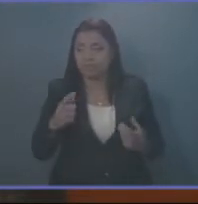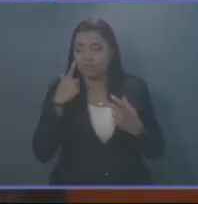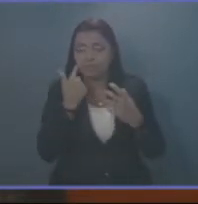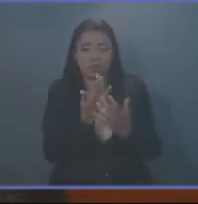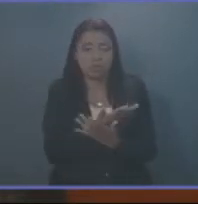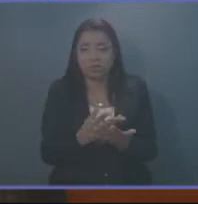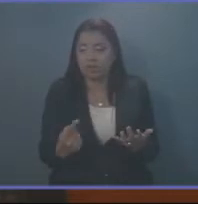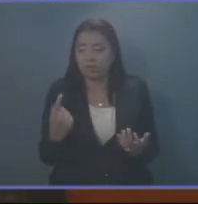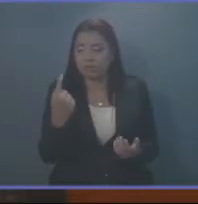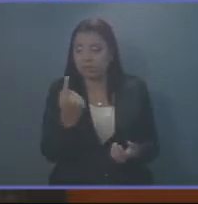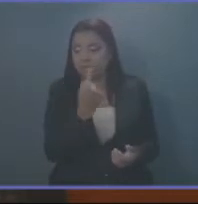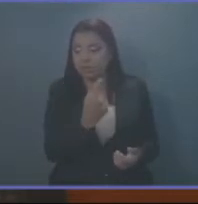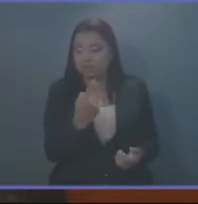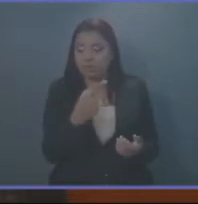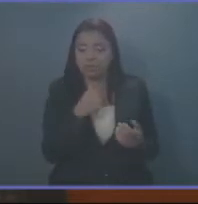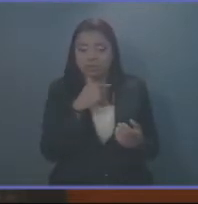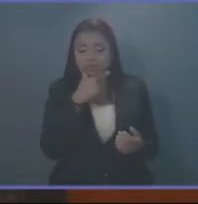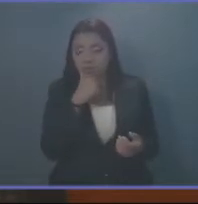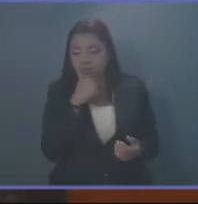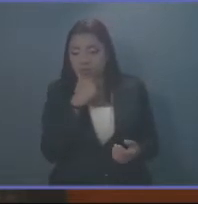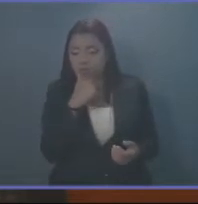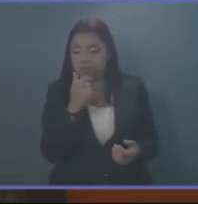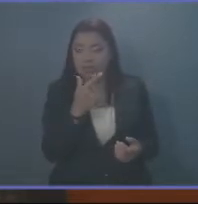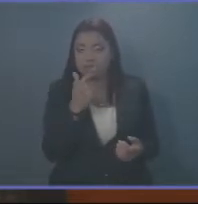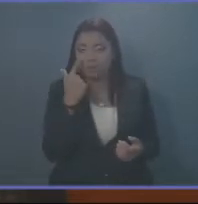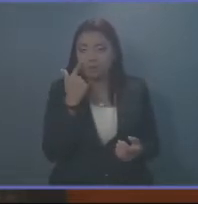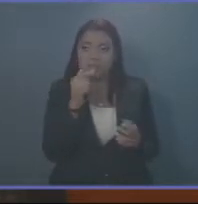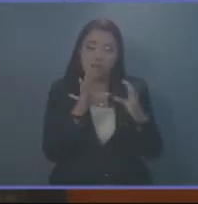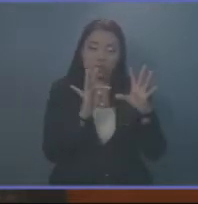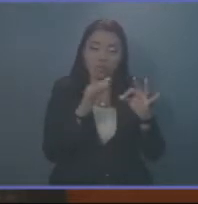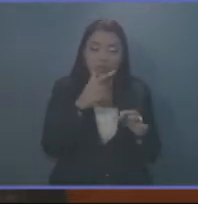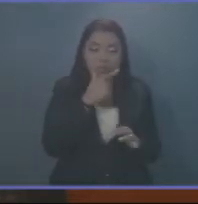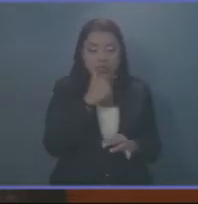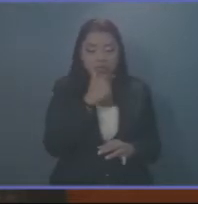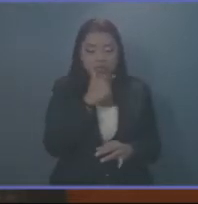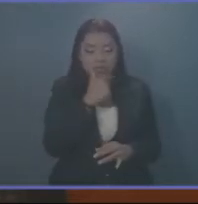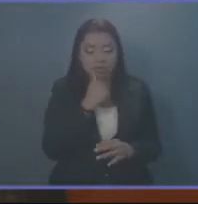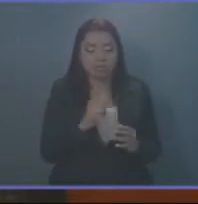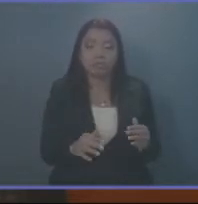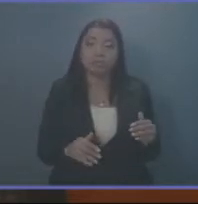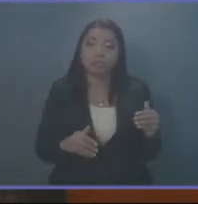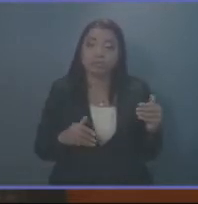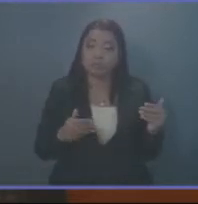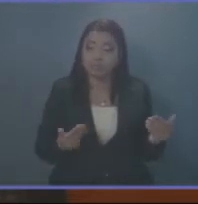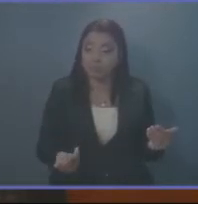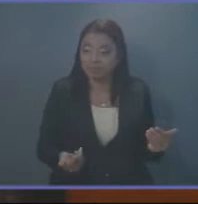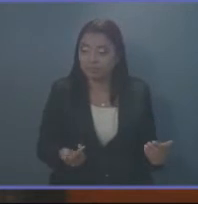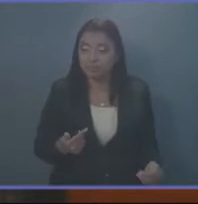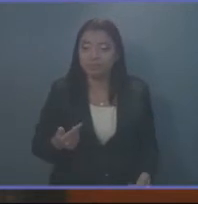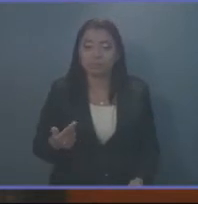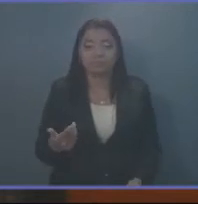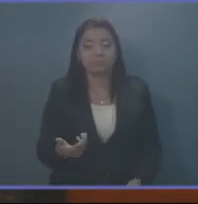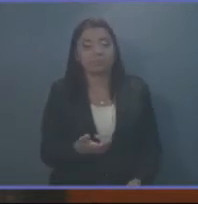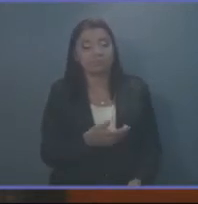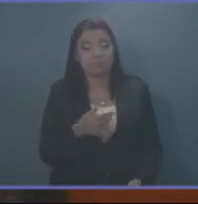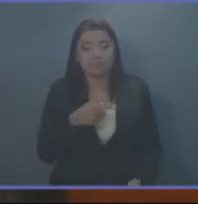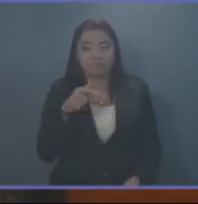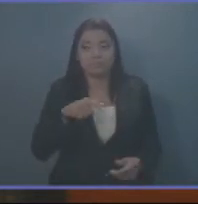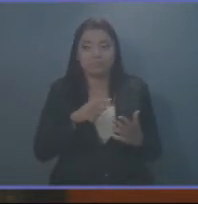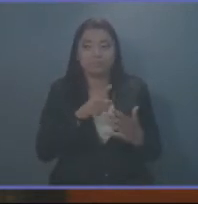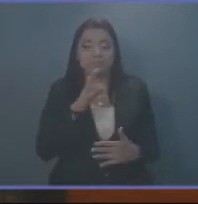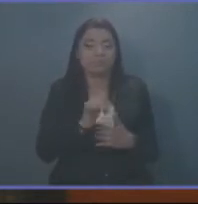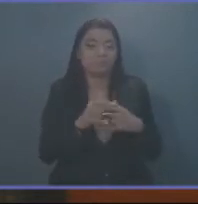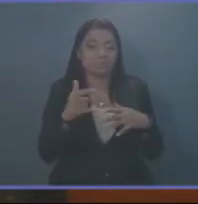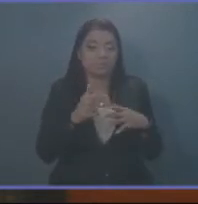cualquier persona le inquieta y le genera alguna duda. Por lo tanto, nosotros en este proyecto